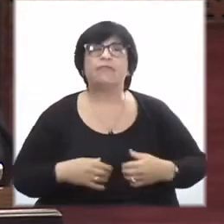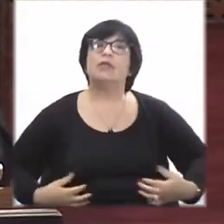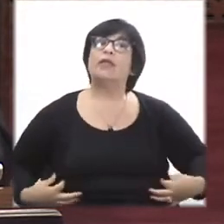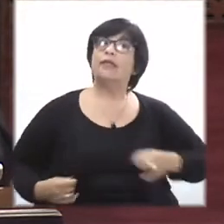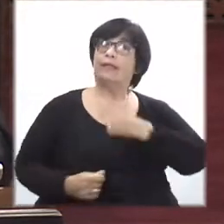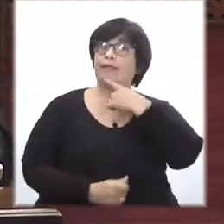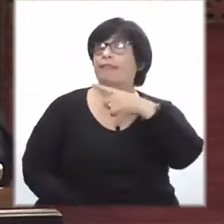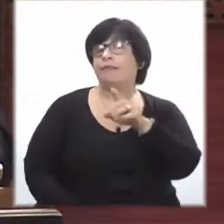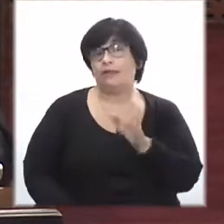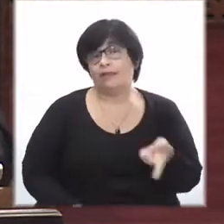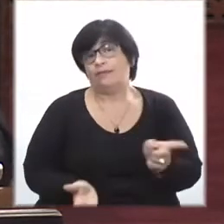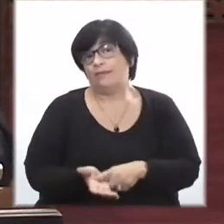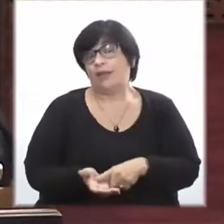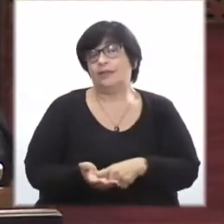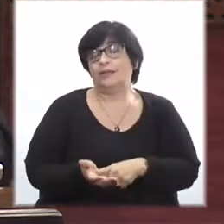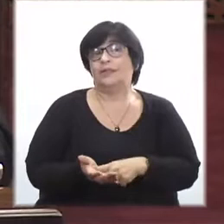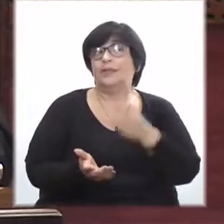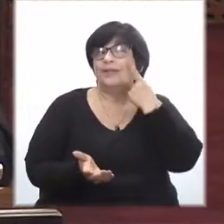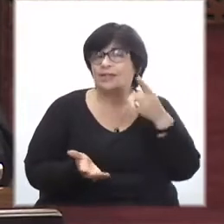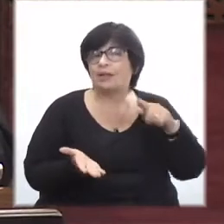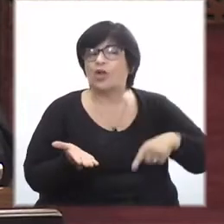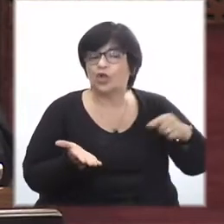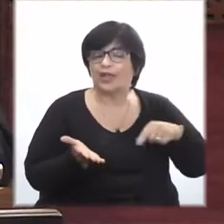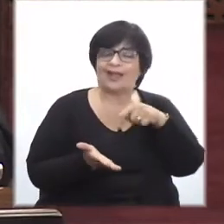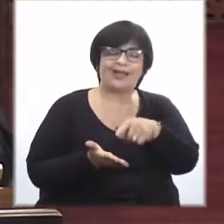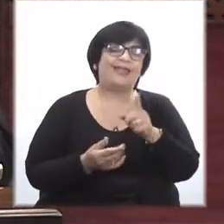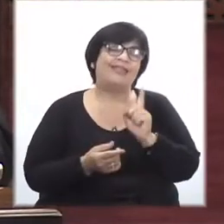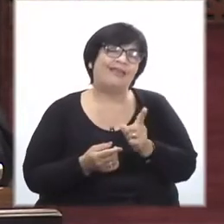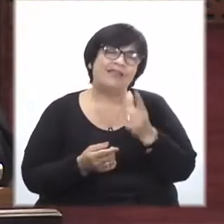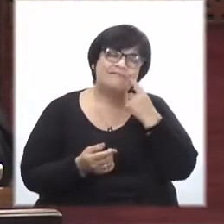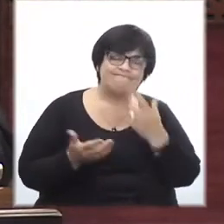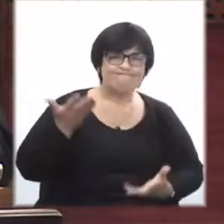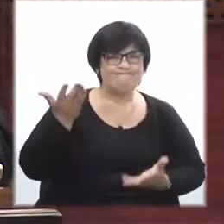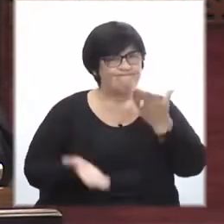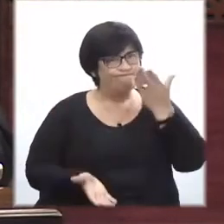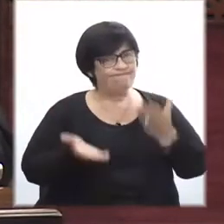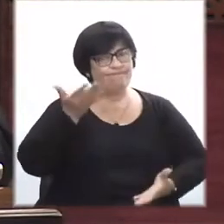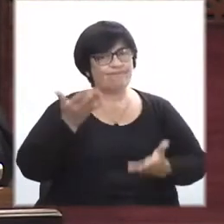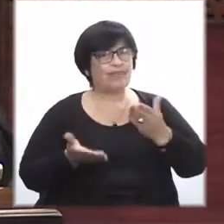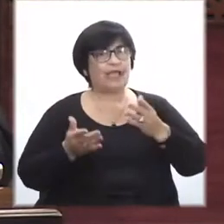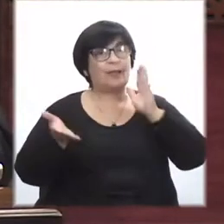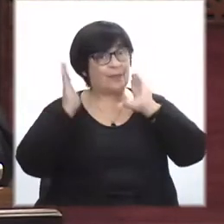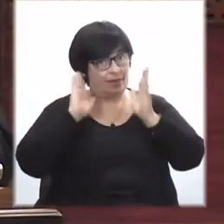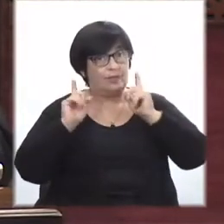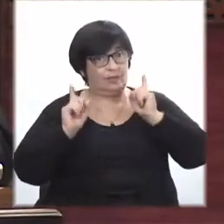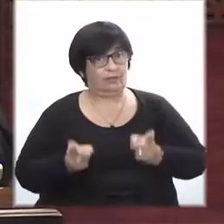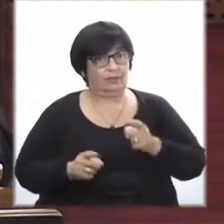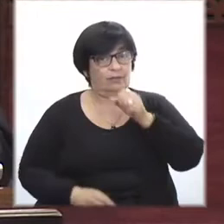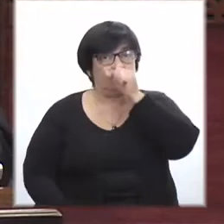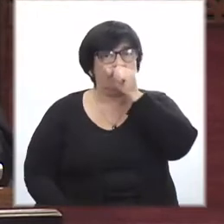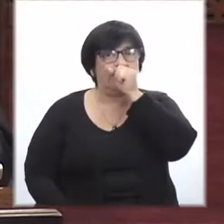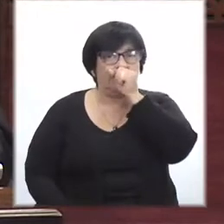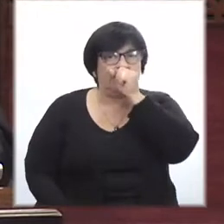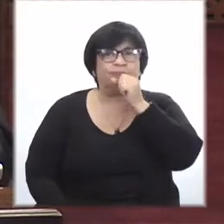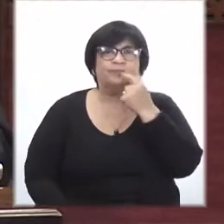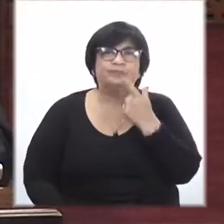al pasar que estimamos que contratos de dicha naturaleza deberían ser puestos a consideración del Poder Legislativo, como imponen las